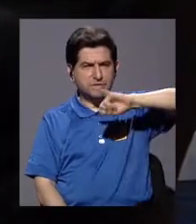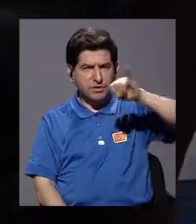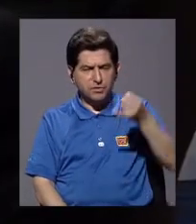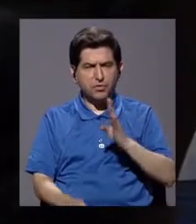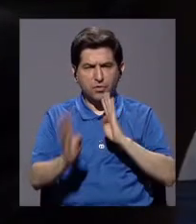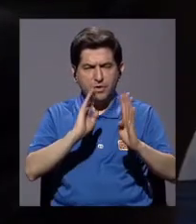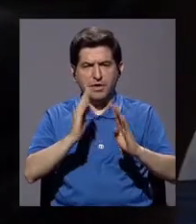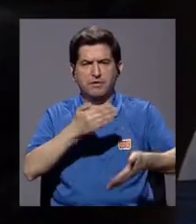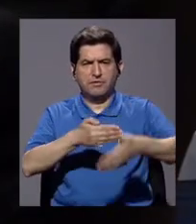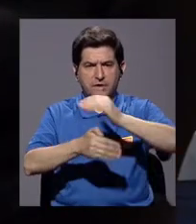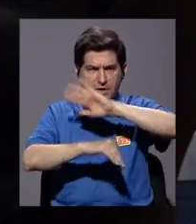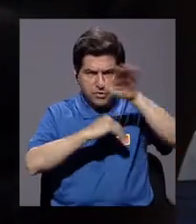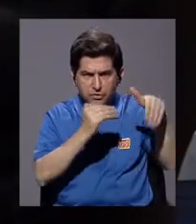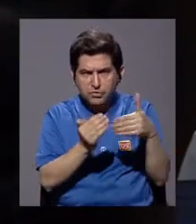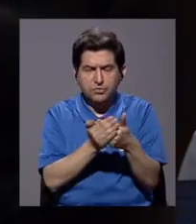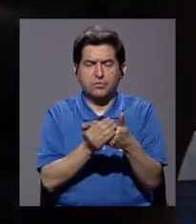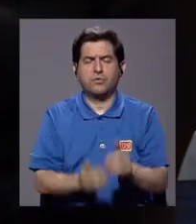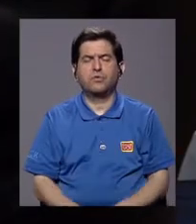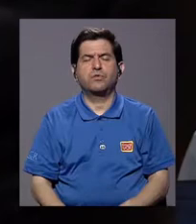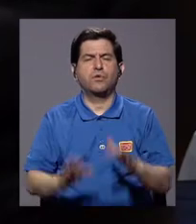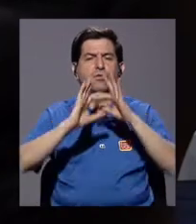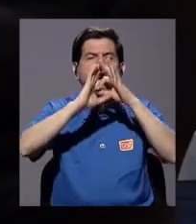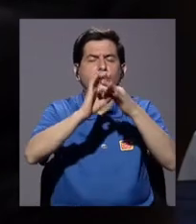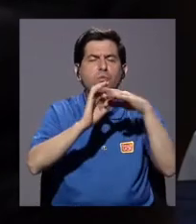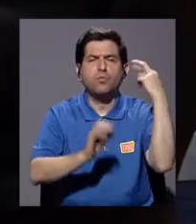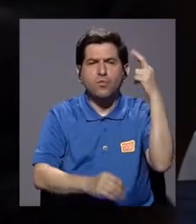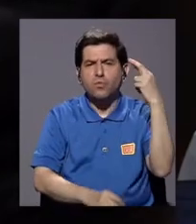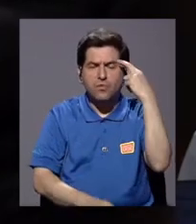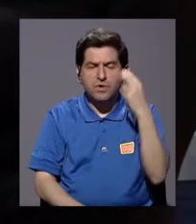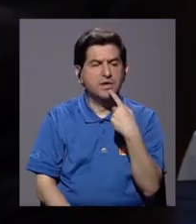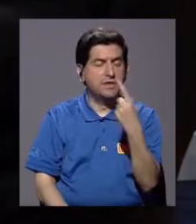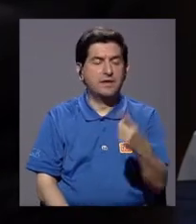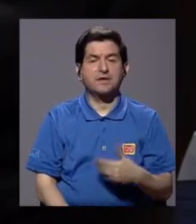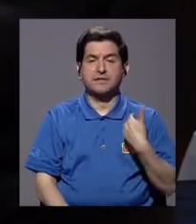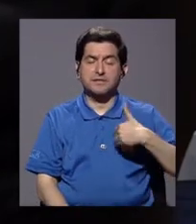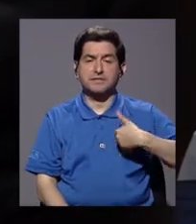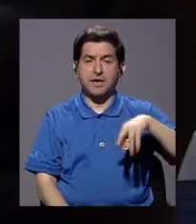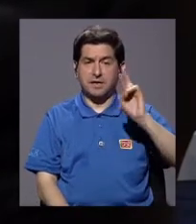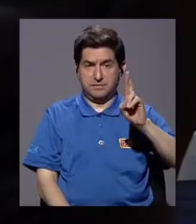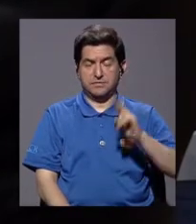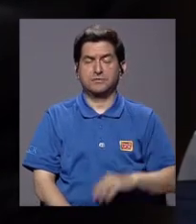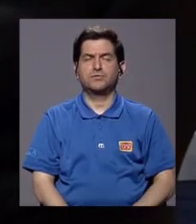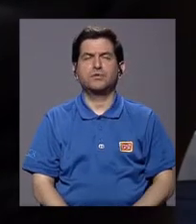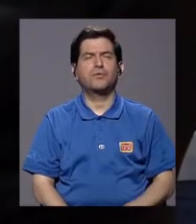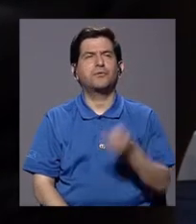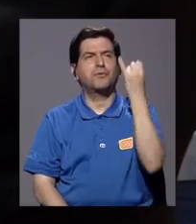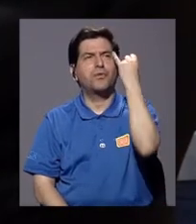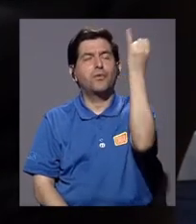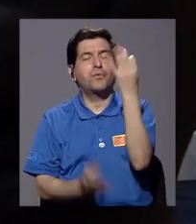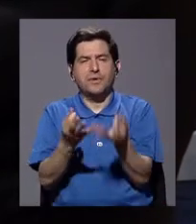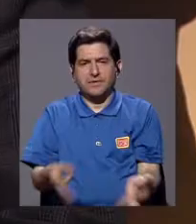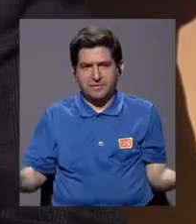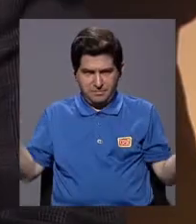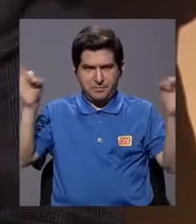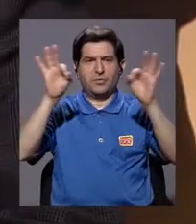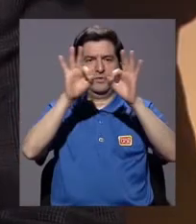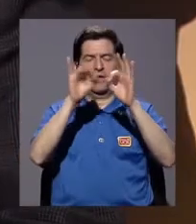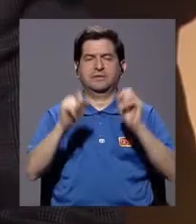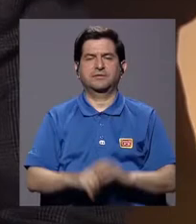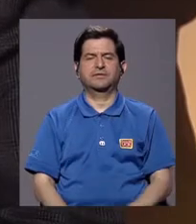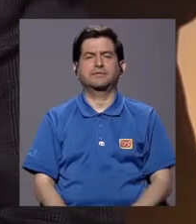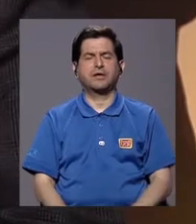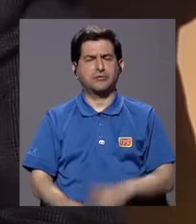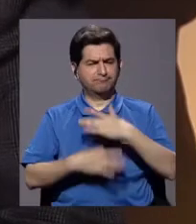que todo lo que hemos venido hablando de alguna manera encadena esa reflexión que plantea don Roberto. Sí, hay un concepto importante